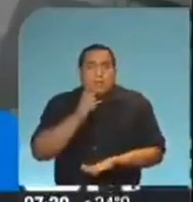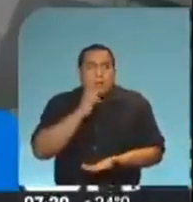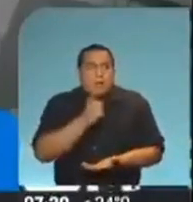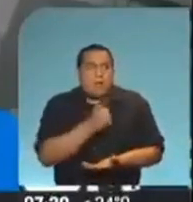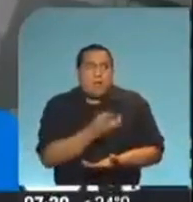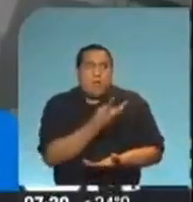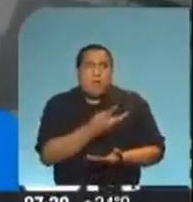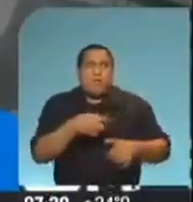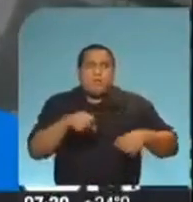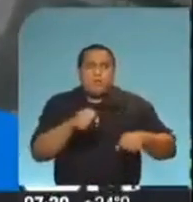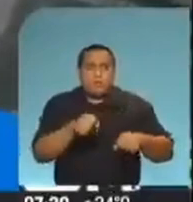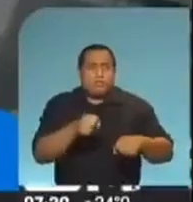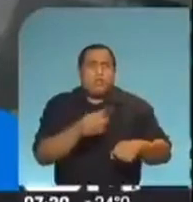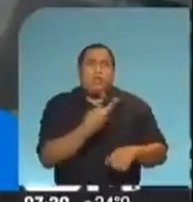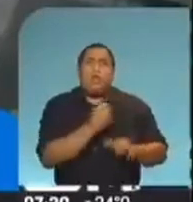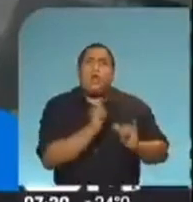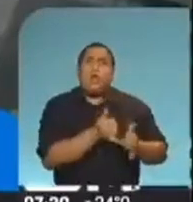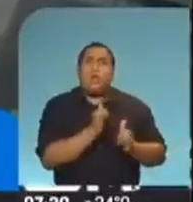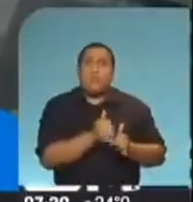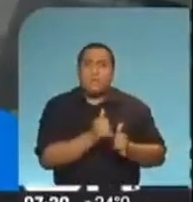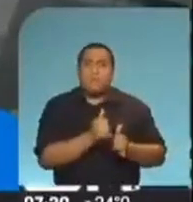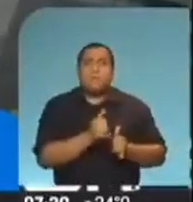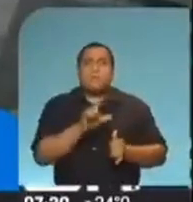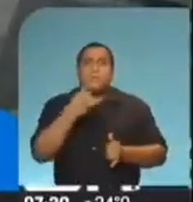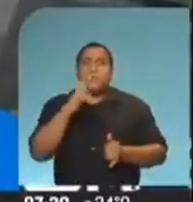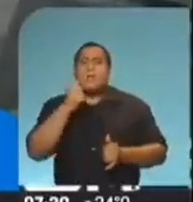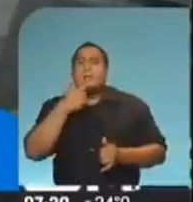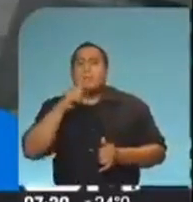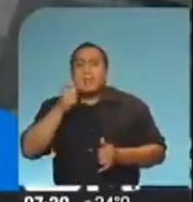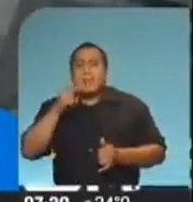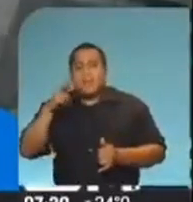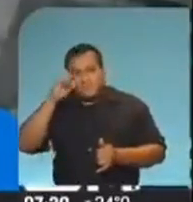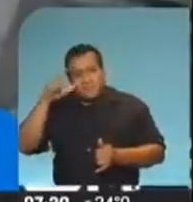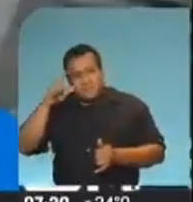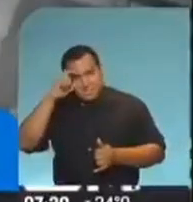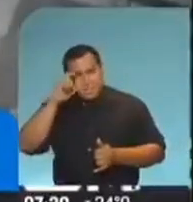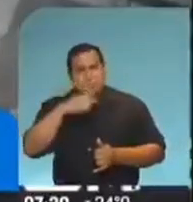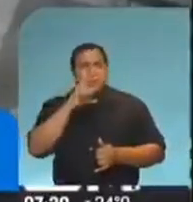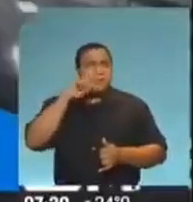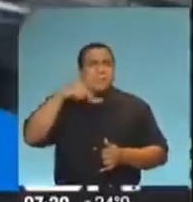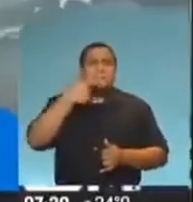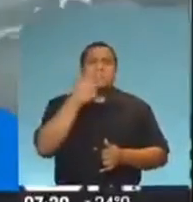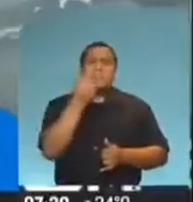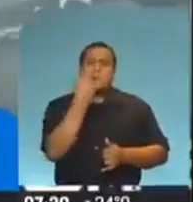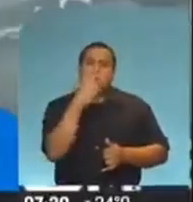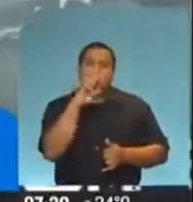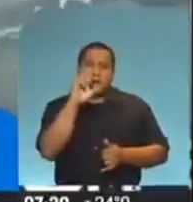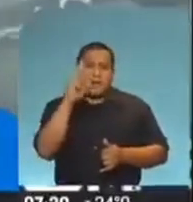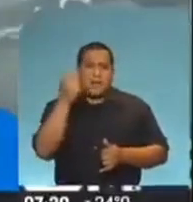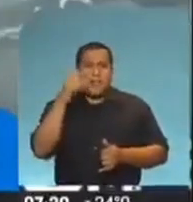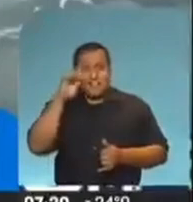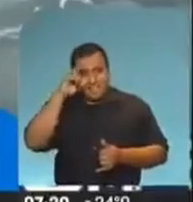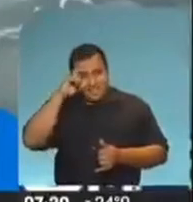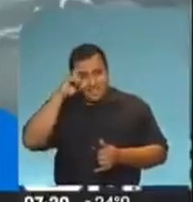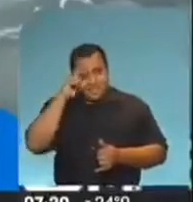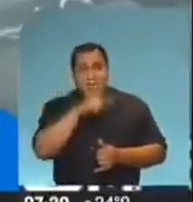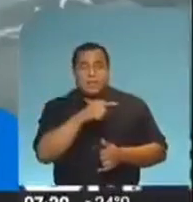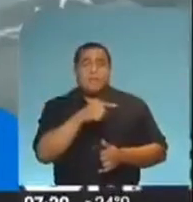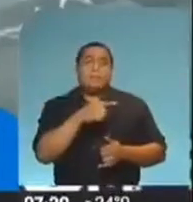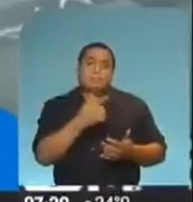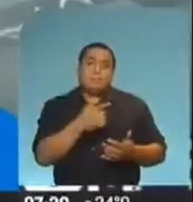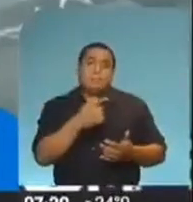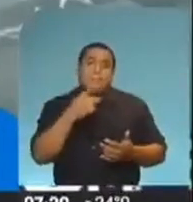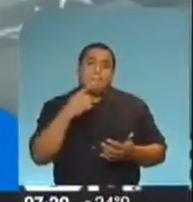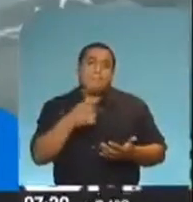dos motociclistas, dos jóvenes, Lucas Lavalle y Tomás Insaurralde, que son justamente quienes son víctimas. Y en ese